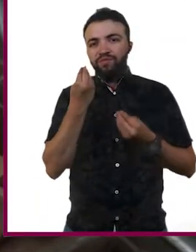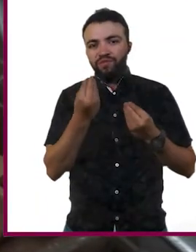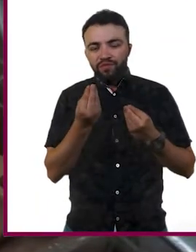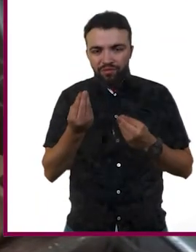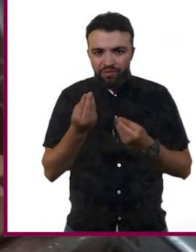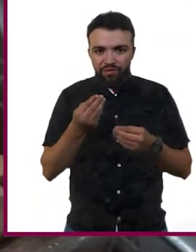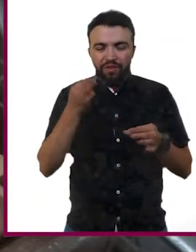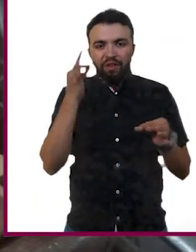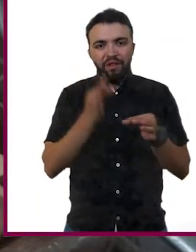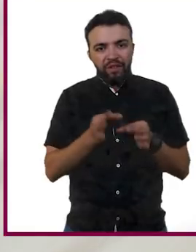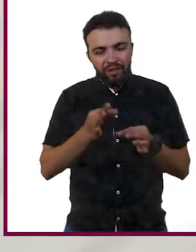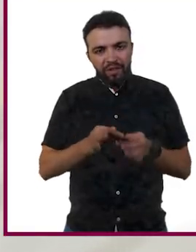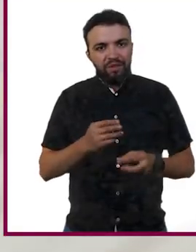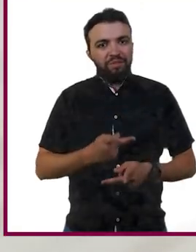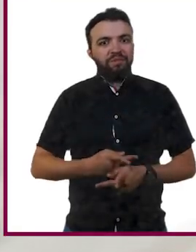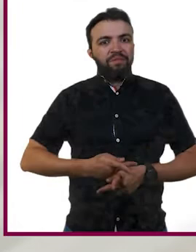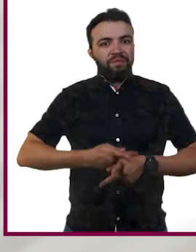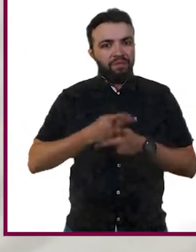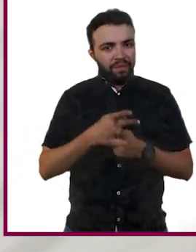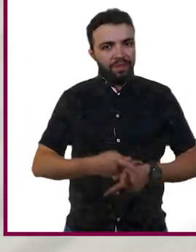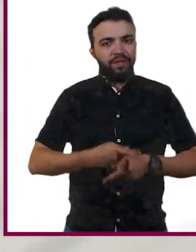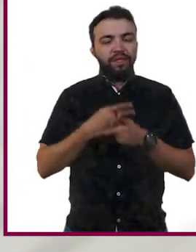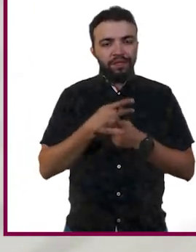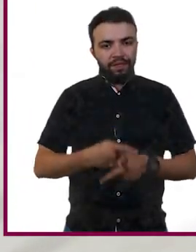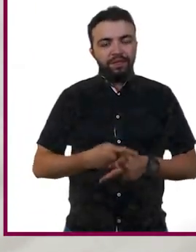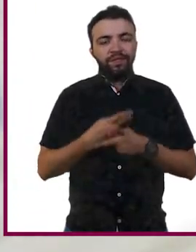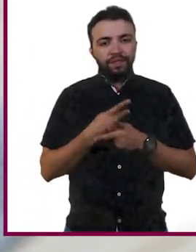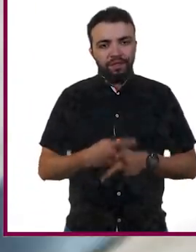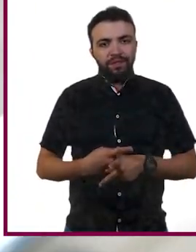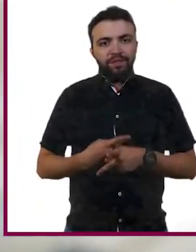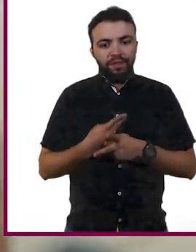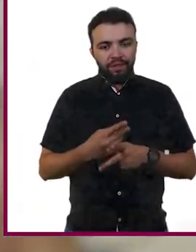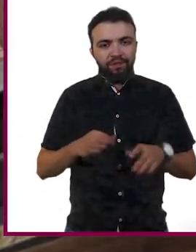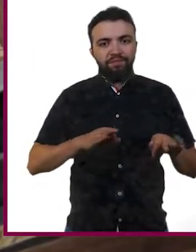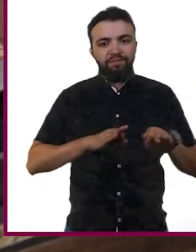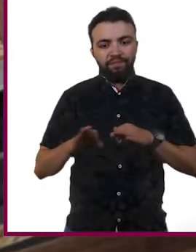disciplina, de mucha paciencia. Se requiere mucha paciencia